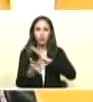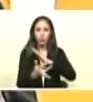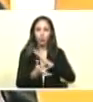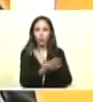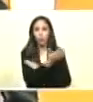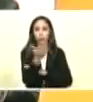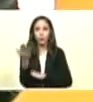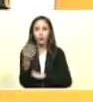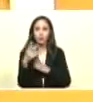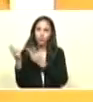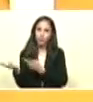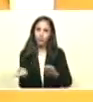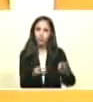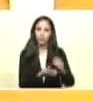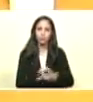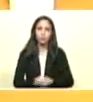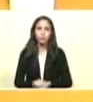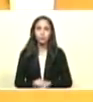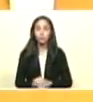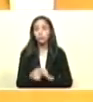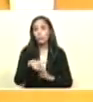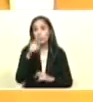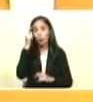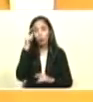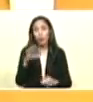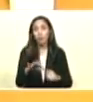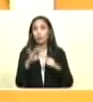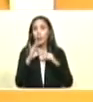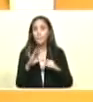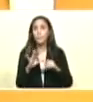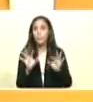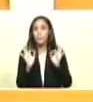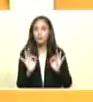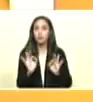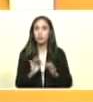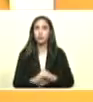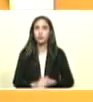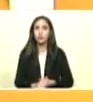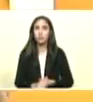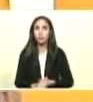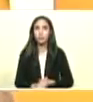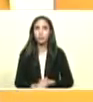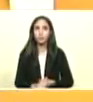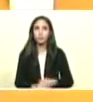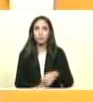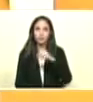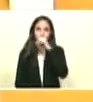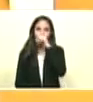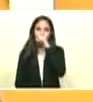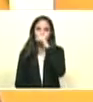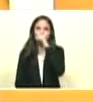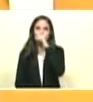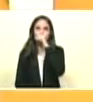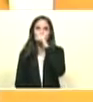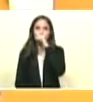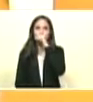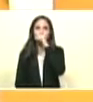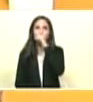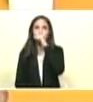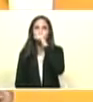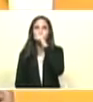día especial hoy. Desde el primer minuto, como dicen del fútbol. Desde el primer minuto el juego arrancó